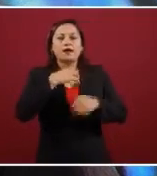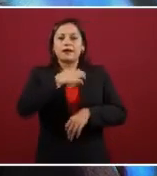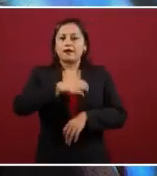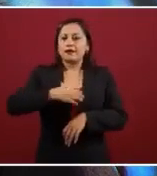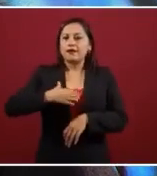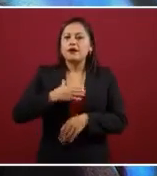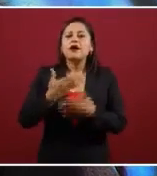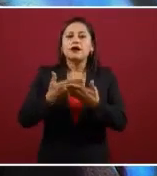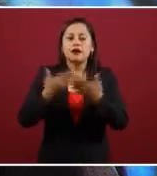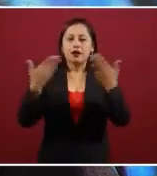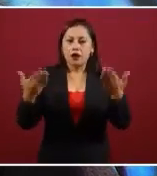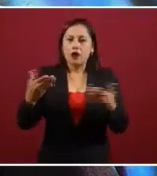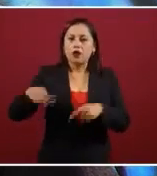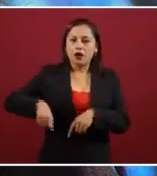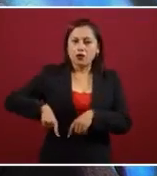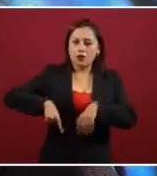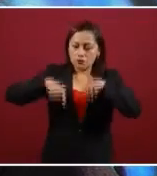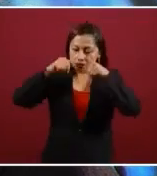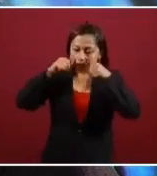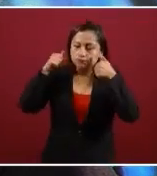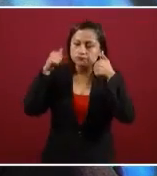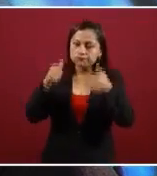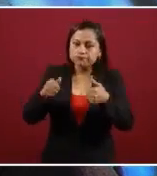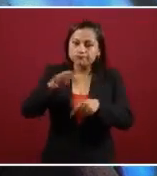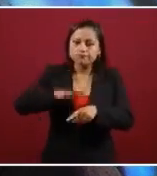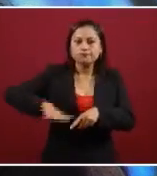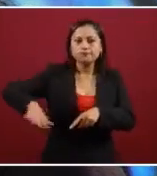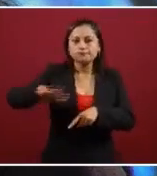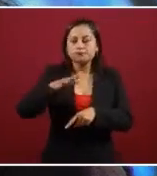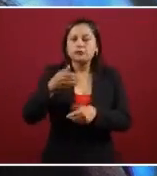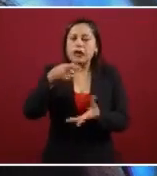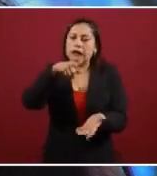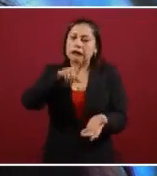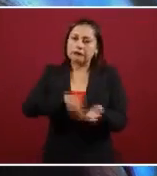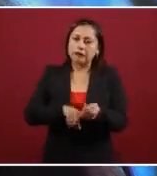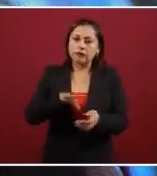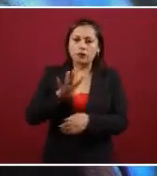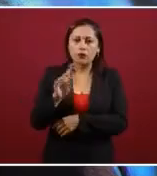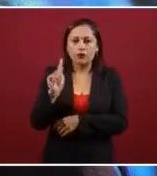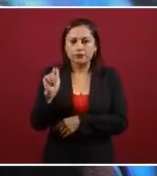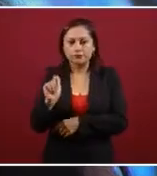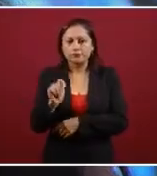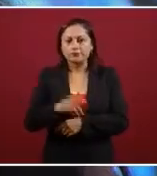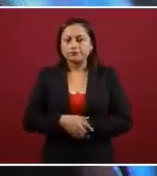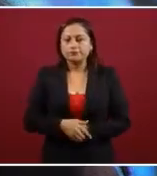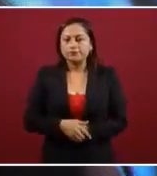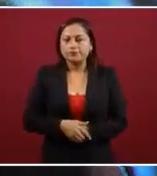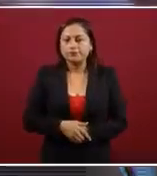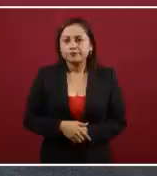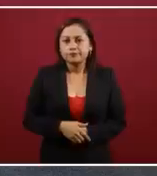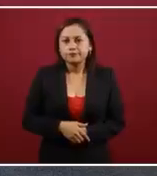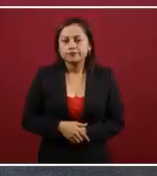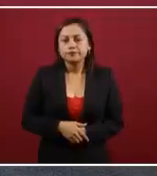centro, vuelven a estar en el corazón de la cuarta transformación. Y algunos datos que consideramos